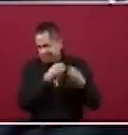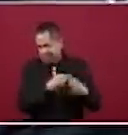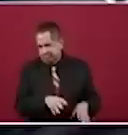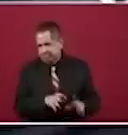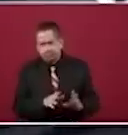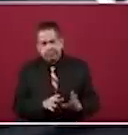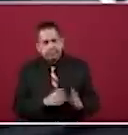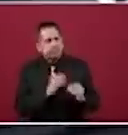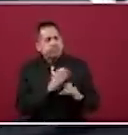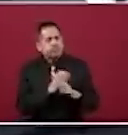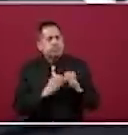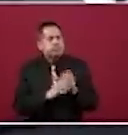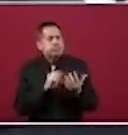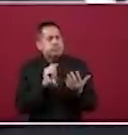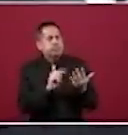muchas